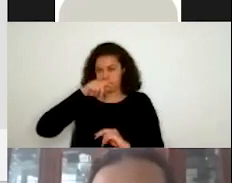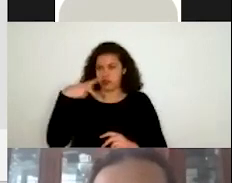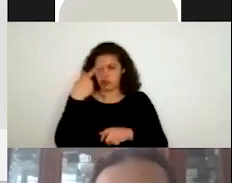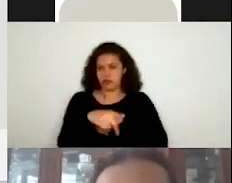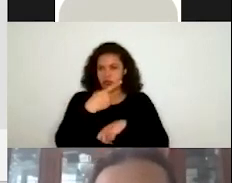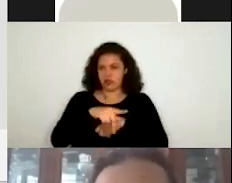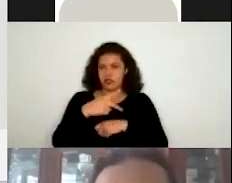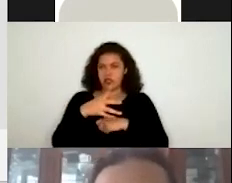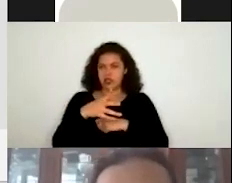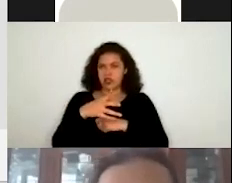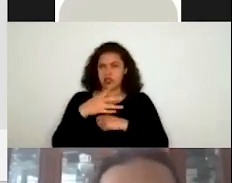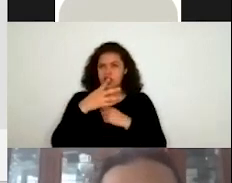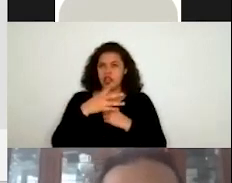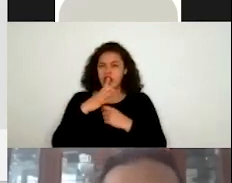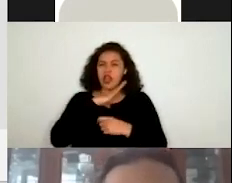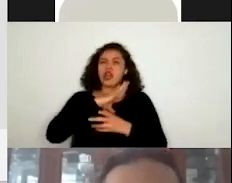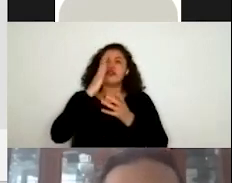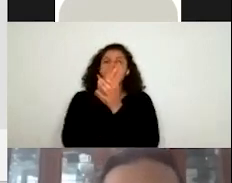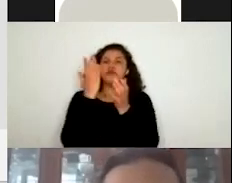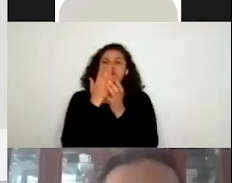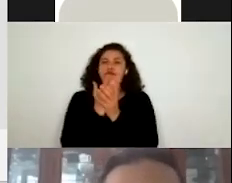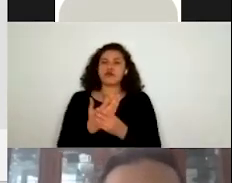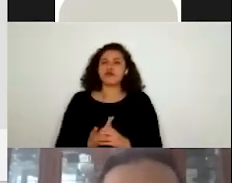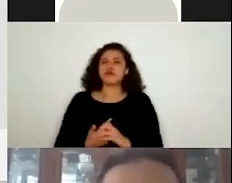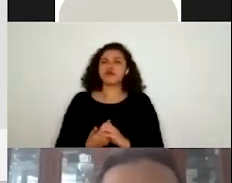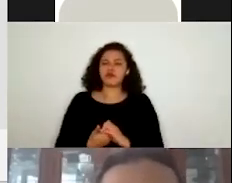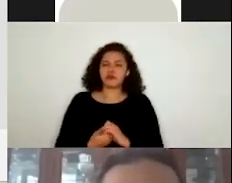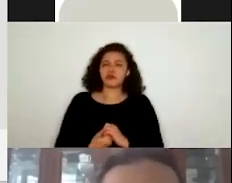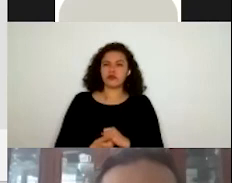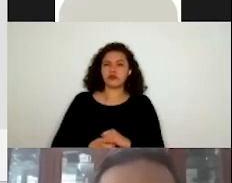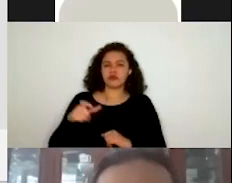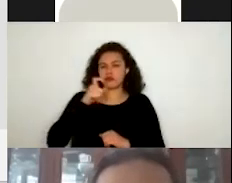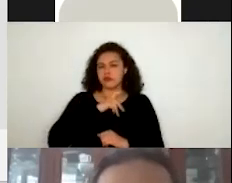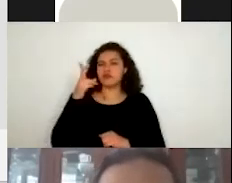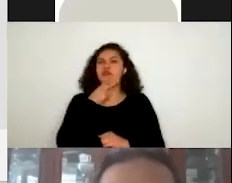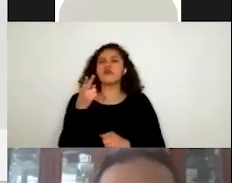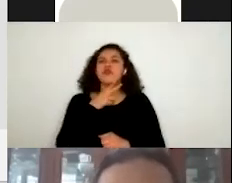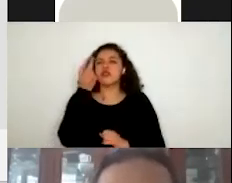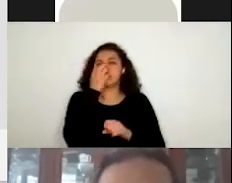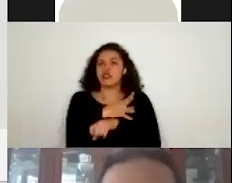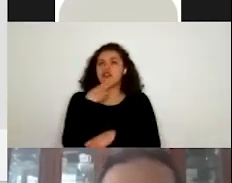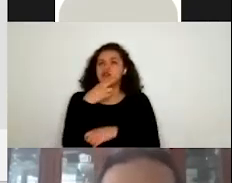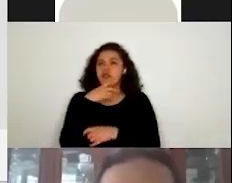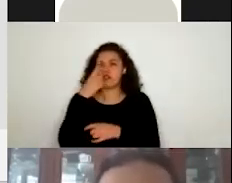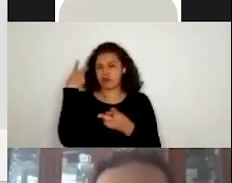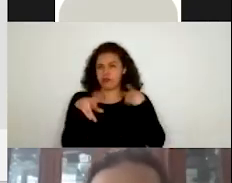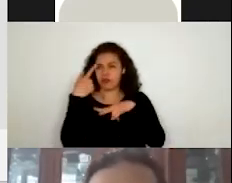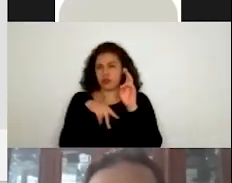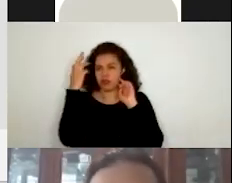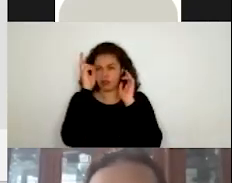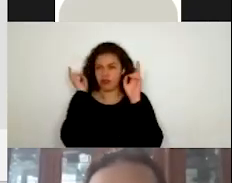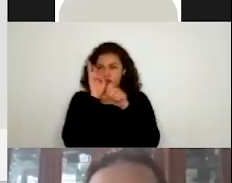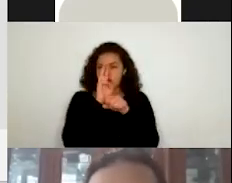riesgos, quedando en una carpeta que se revisará cuando la Secretaría, en uso de sus facultades, realice la visita de verificación